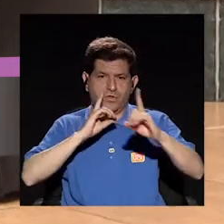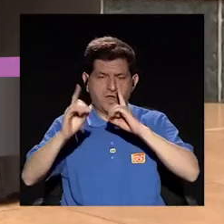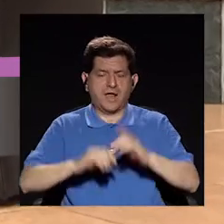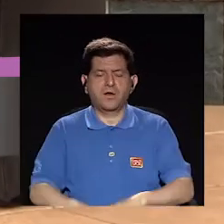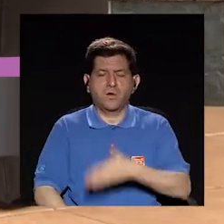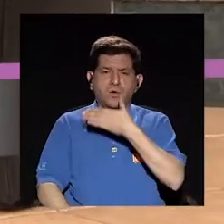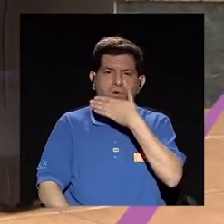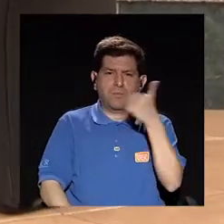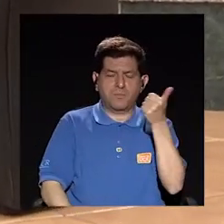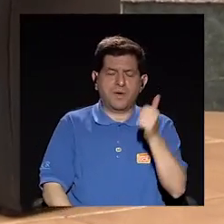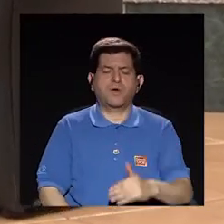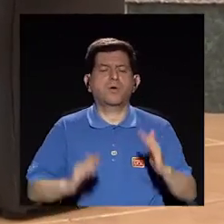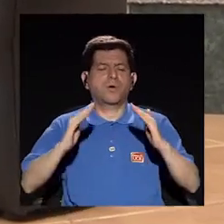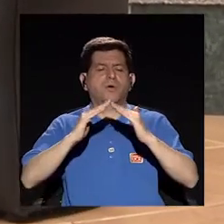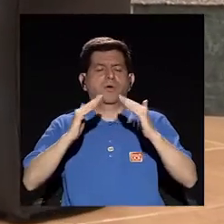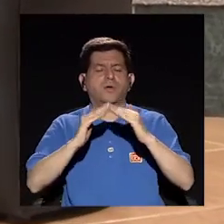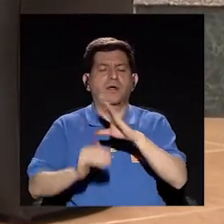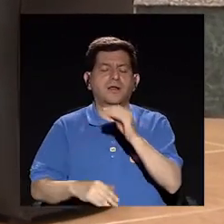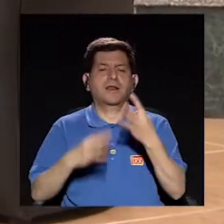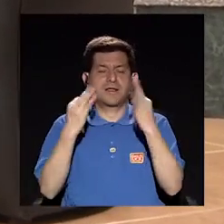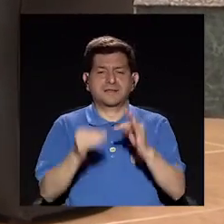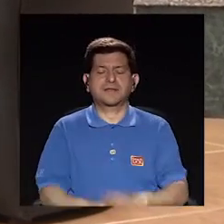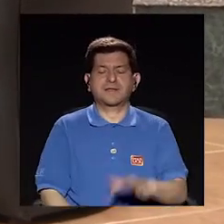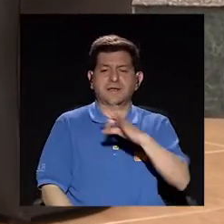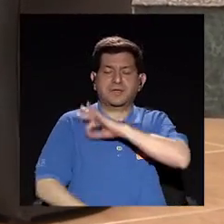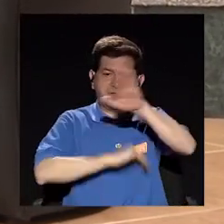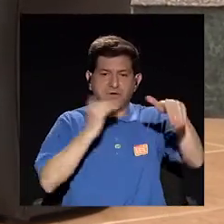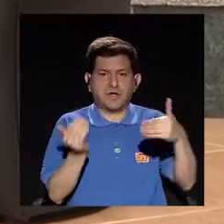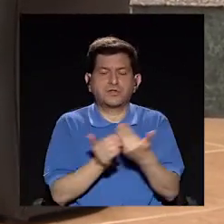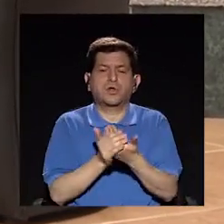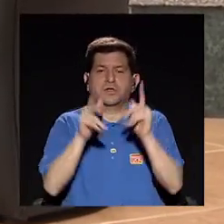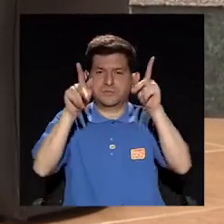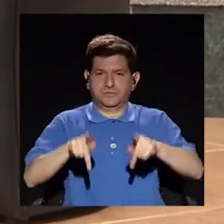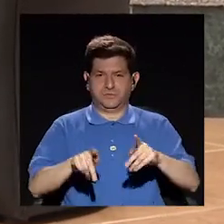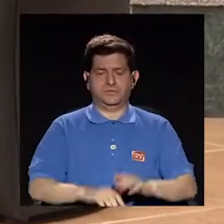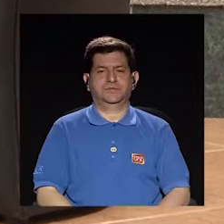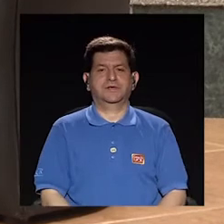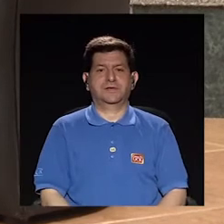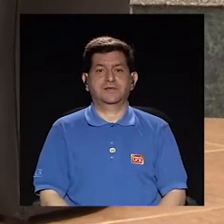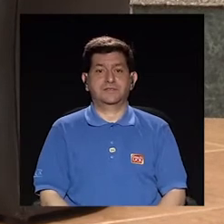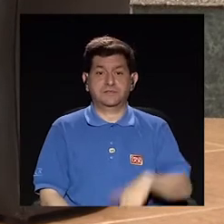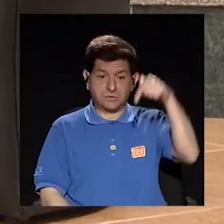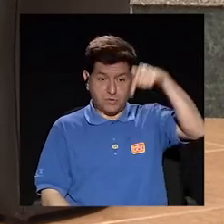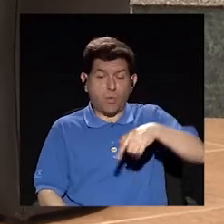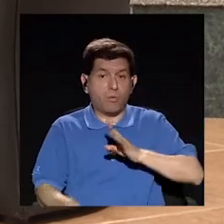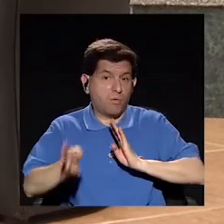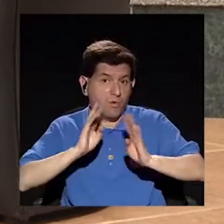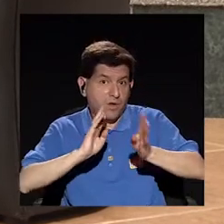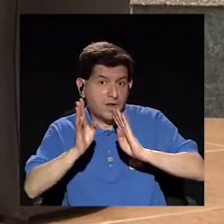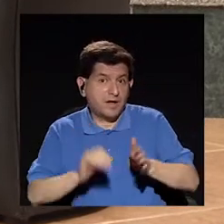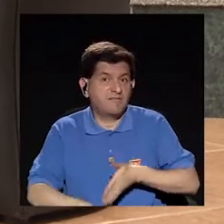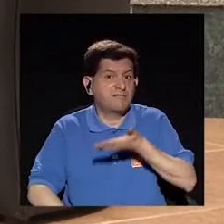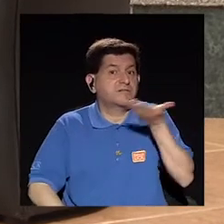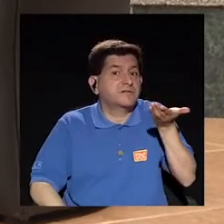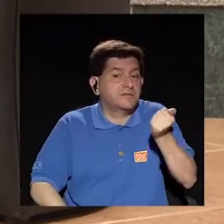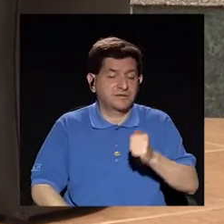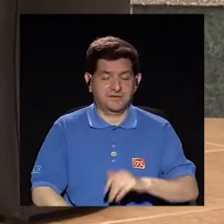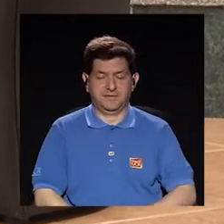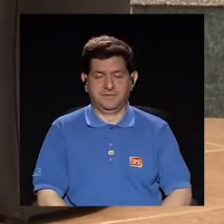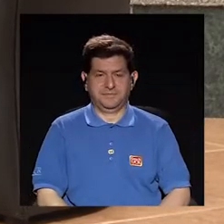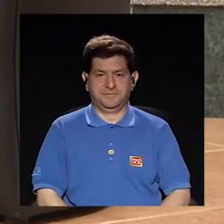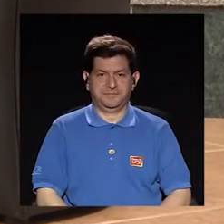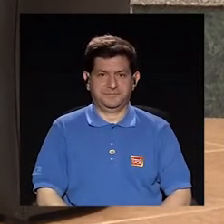para lograr una mejor convivencia y procurar el bienestar de todas y todos. Y por eso estamos hoy conversando acerca